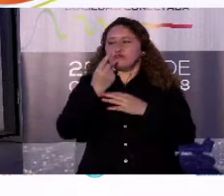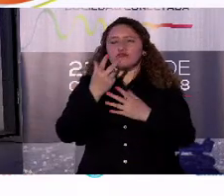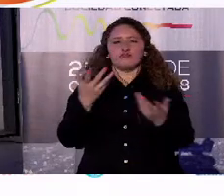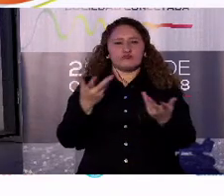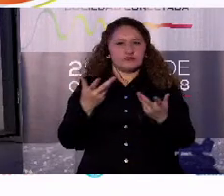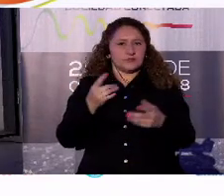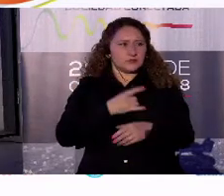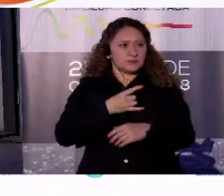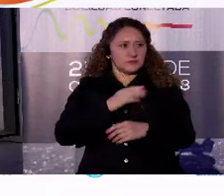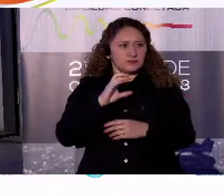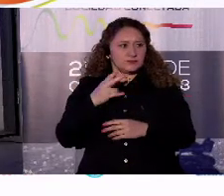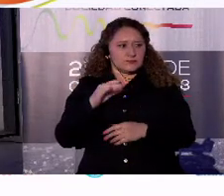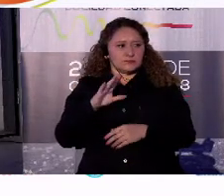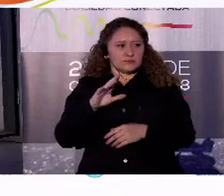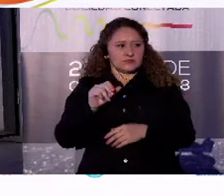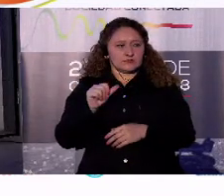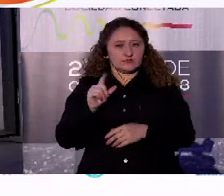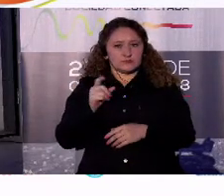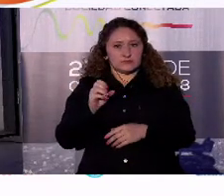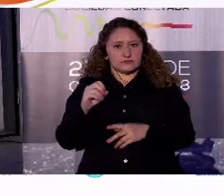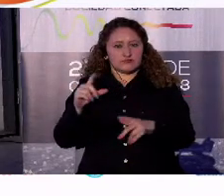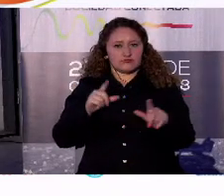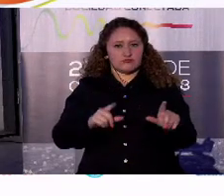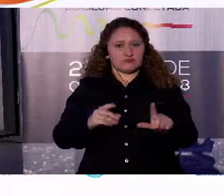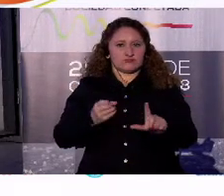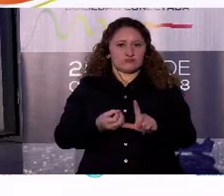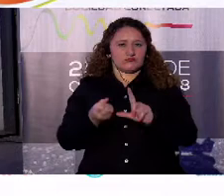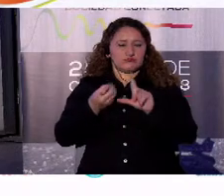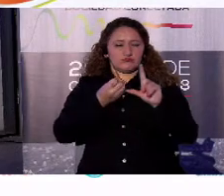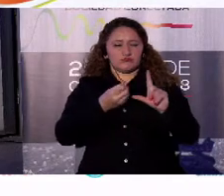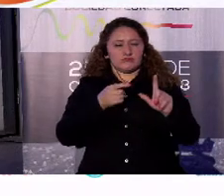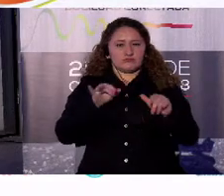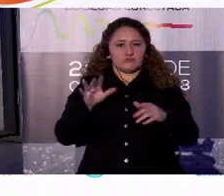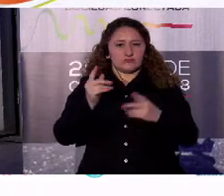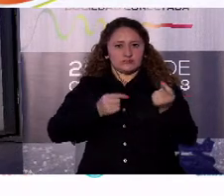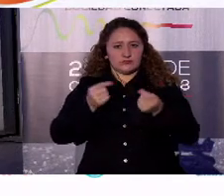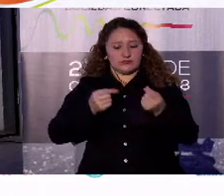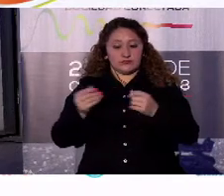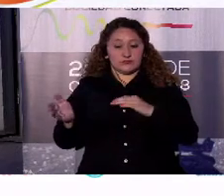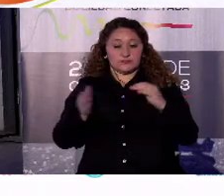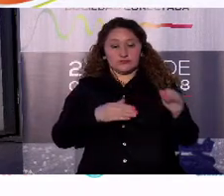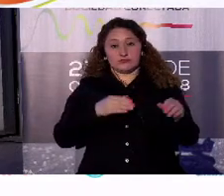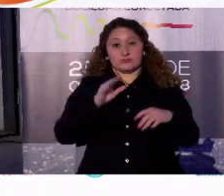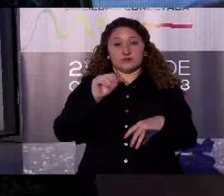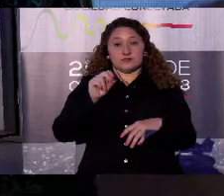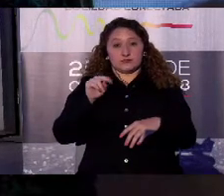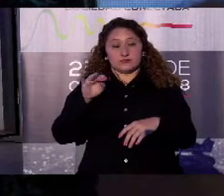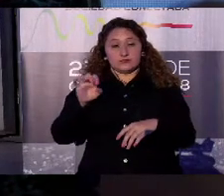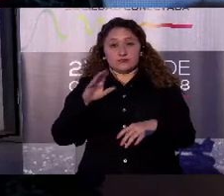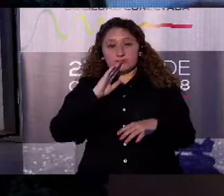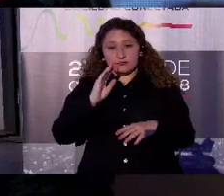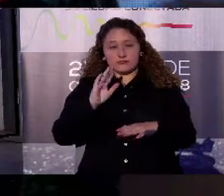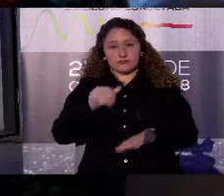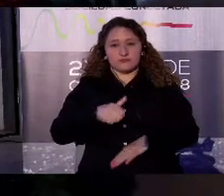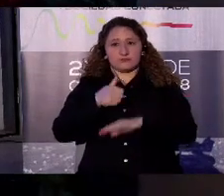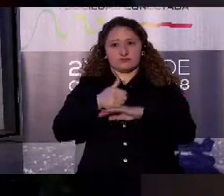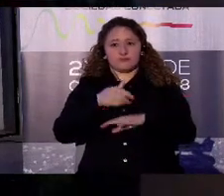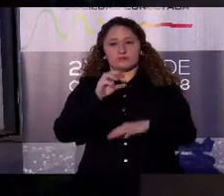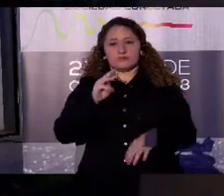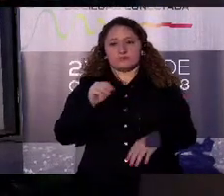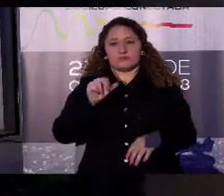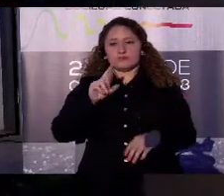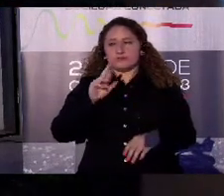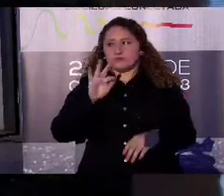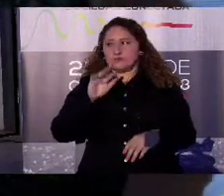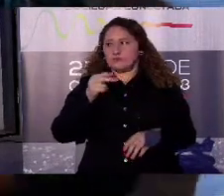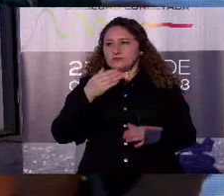Chicago, y es licenciado en economía. Por parte de la ANE nos acompaña su directora Marta Suárez. Muchas